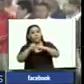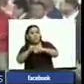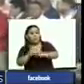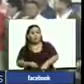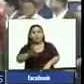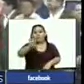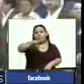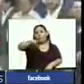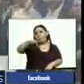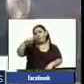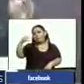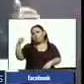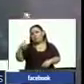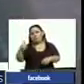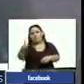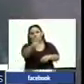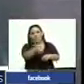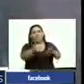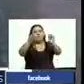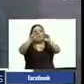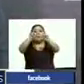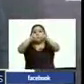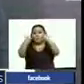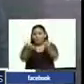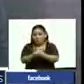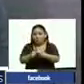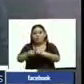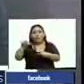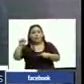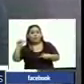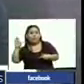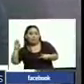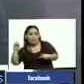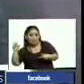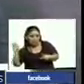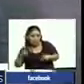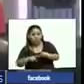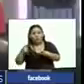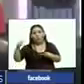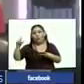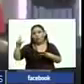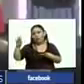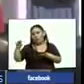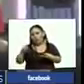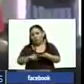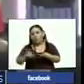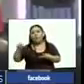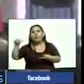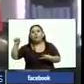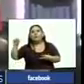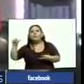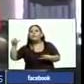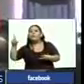300 dólares para cada una de las asociaciones, ASA Box, Fútbol 5, Goldball, Bochea, ASA Decir, ASDES,